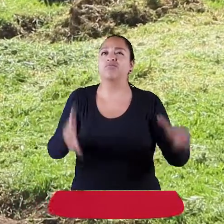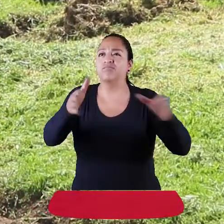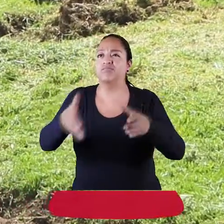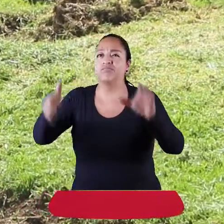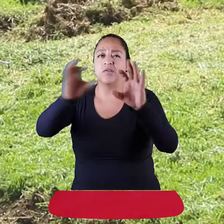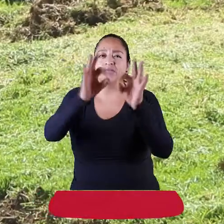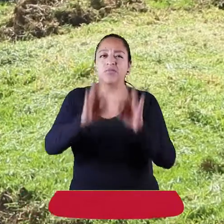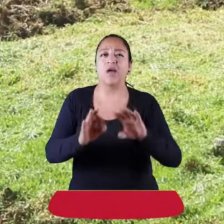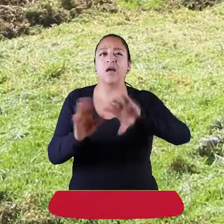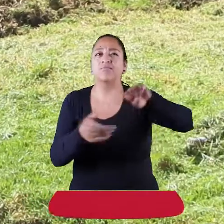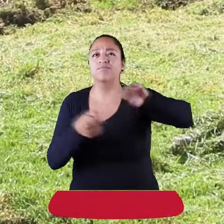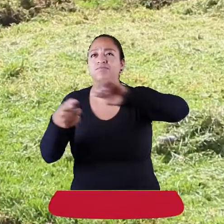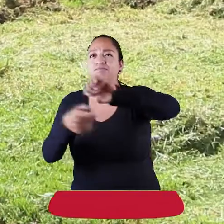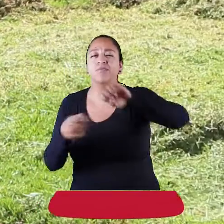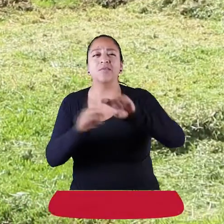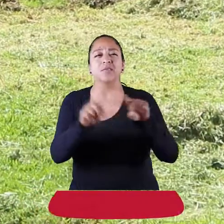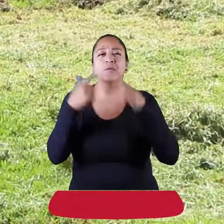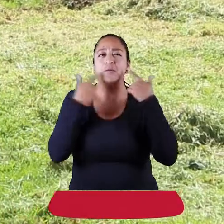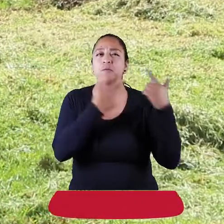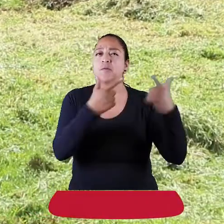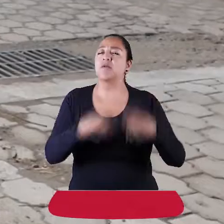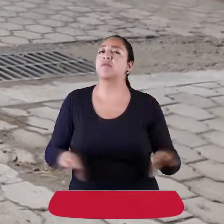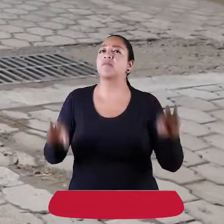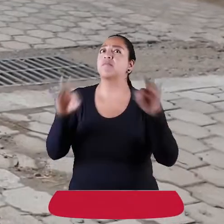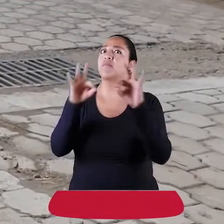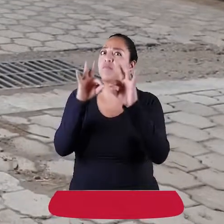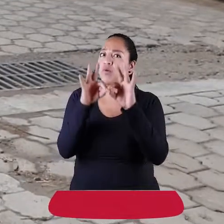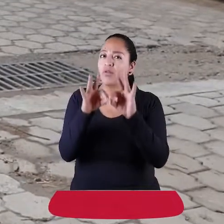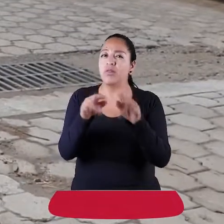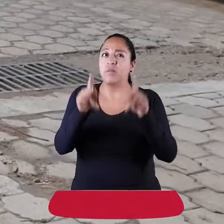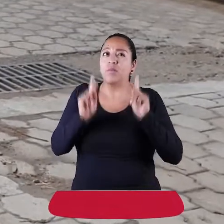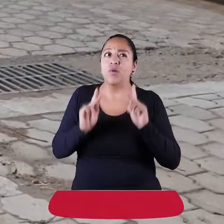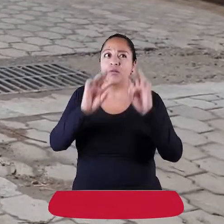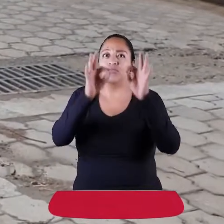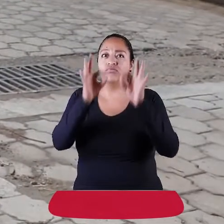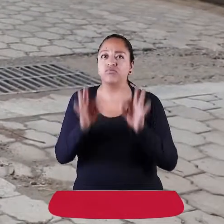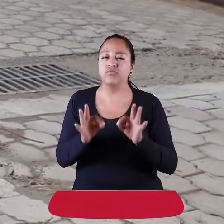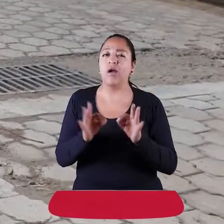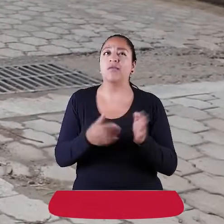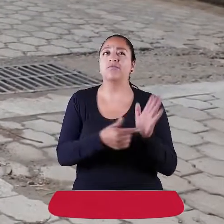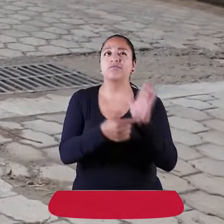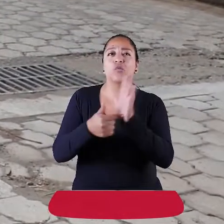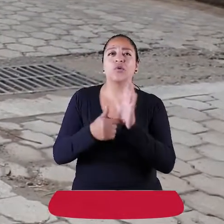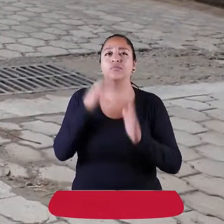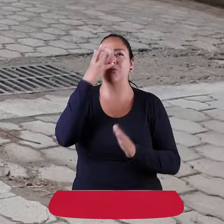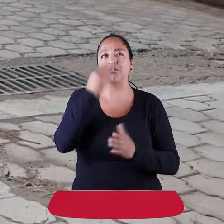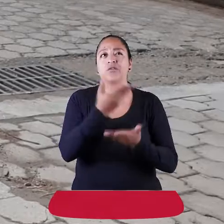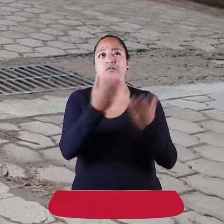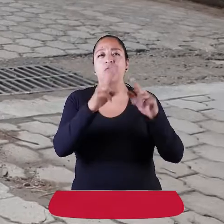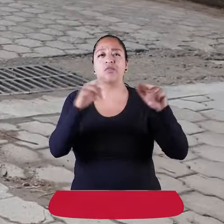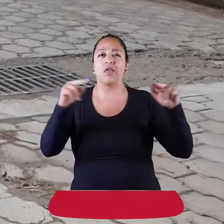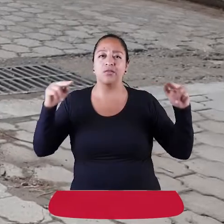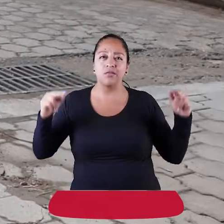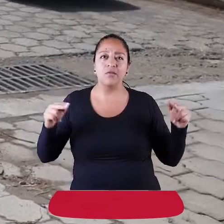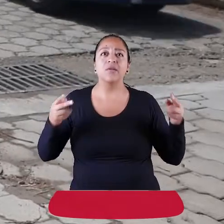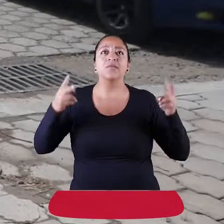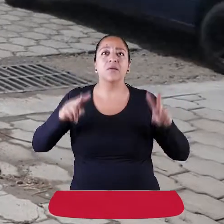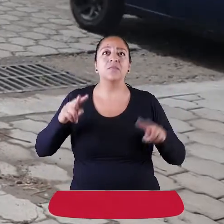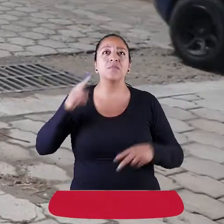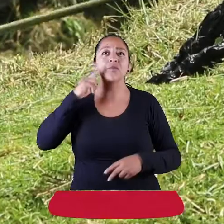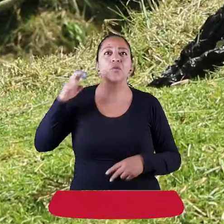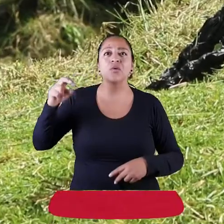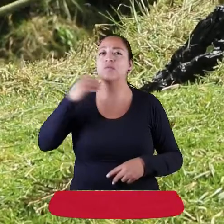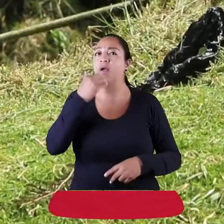captación, corte de áreas verdes circundantes y adecuación de uno de los puentes de acceso para mejorar la imagen del paisaje natural y dar seguridad a